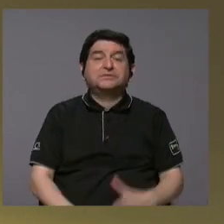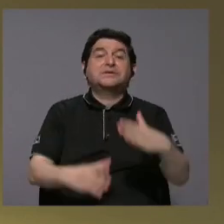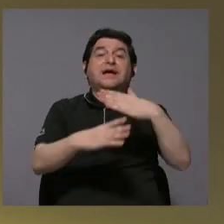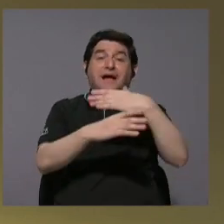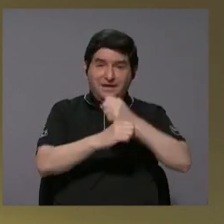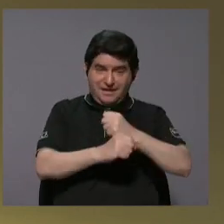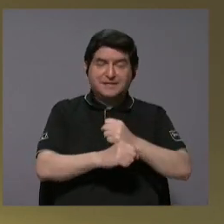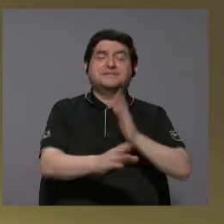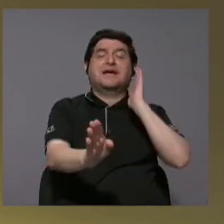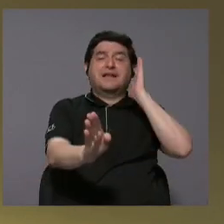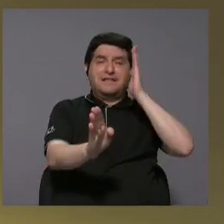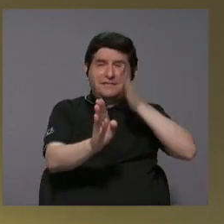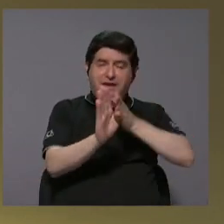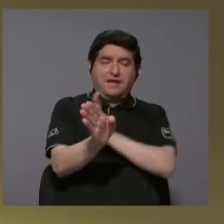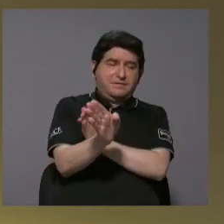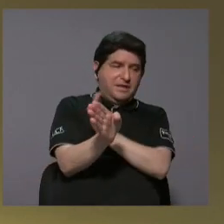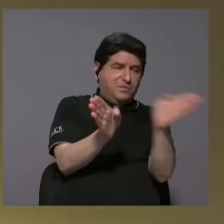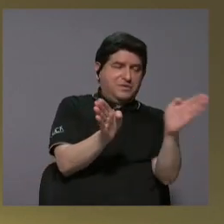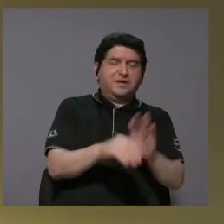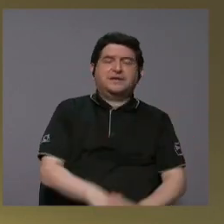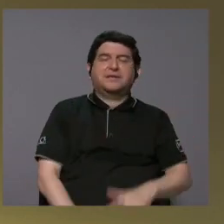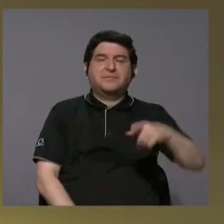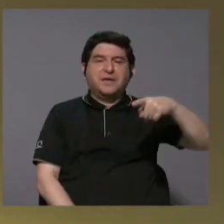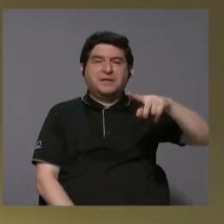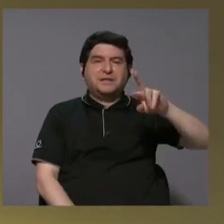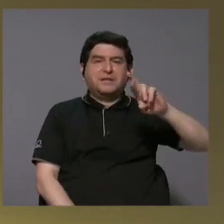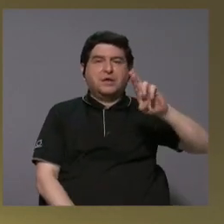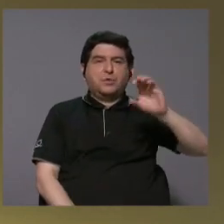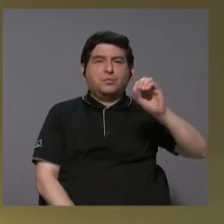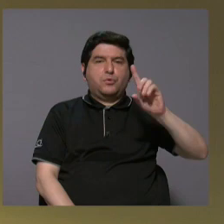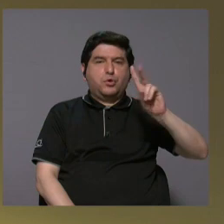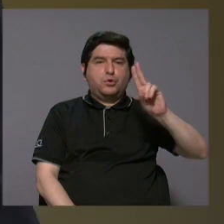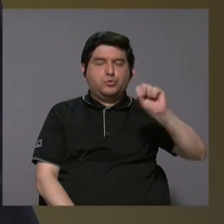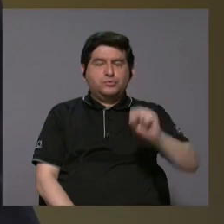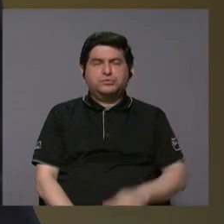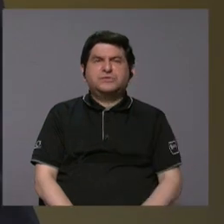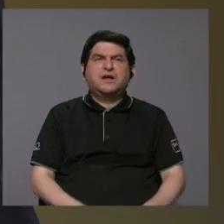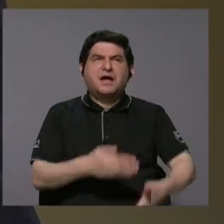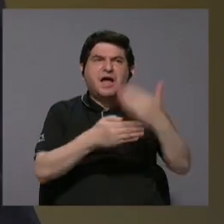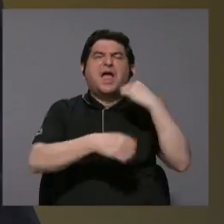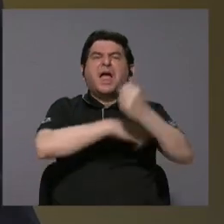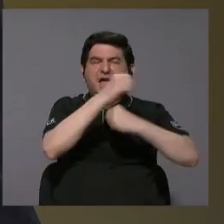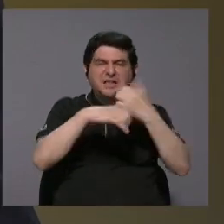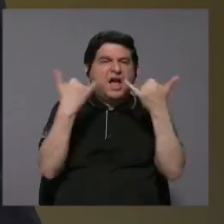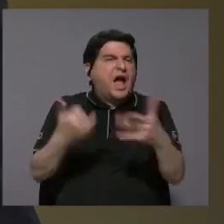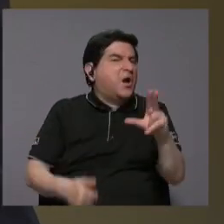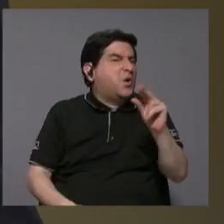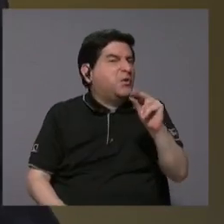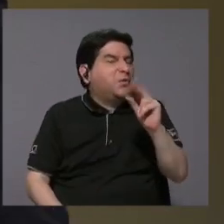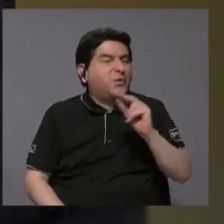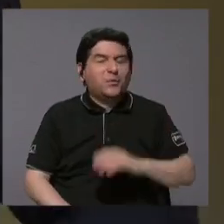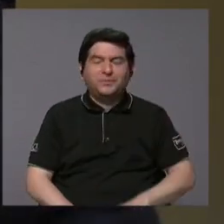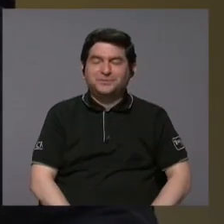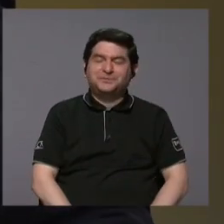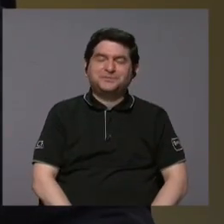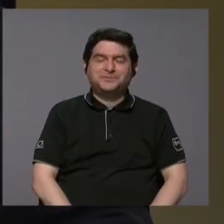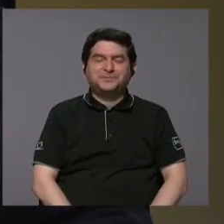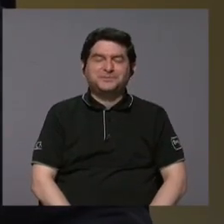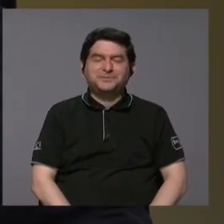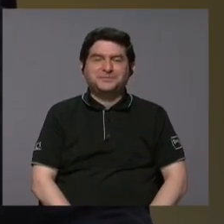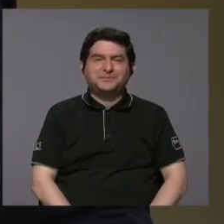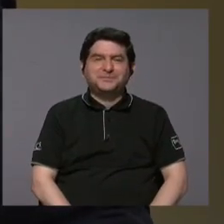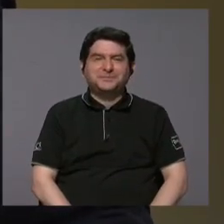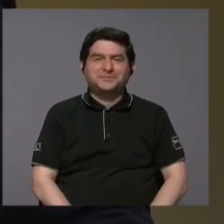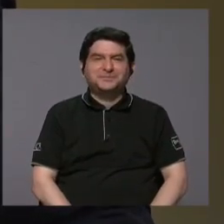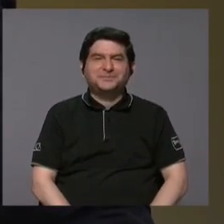produjo directa o indirectamente PRODUS. Entonces, hace unos años, sí. Ahora ya no tanto. Bueno, pero está bien. Sí. Es